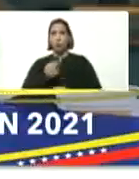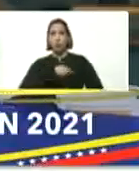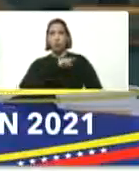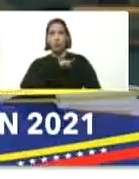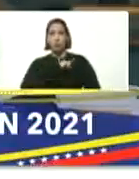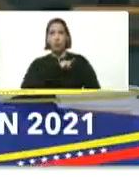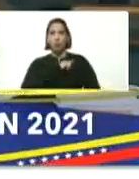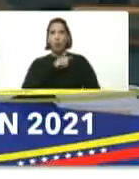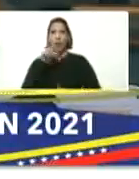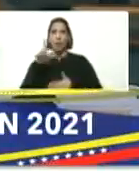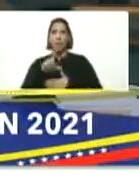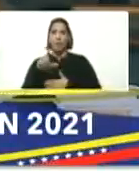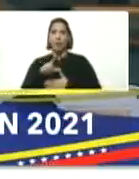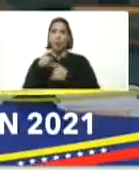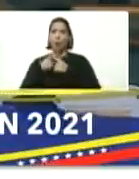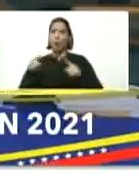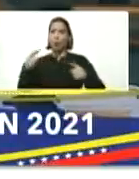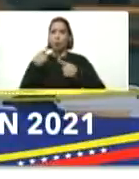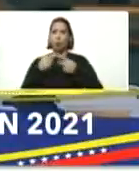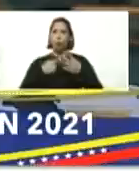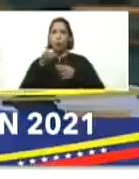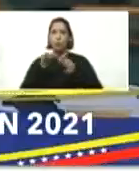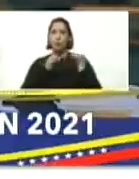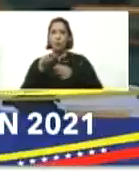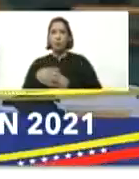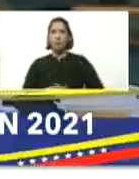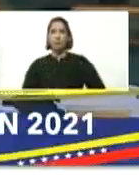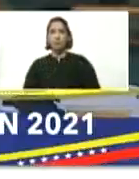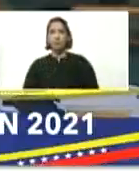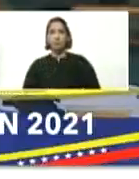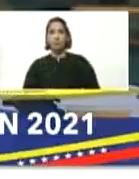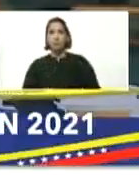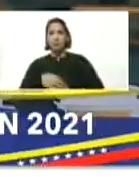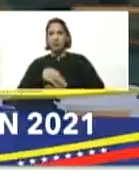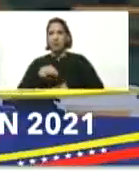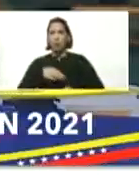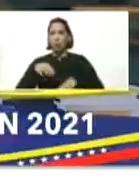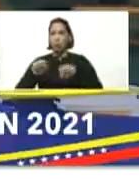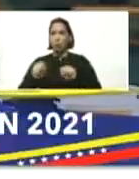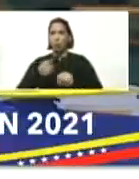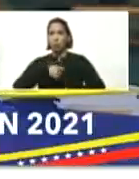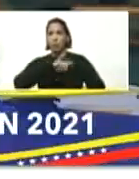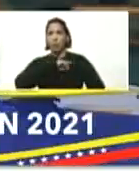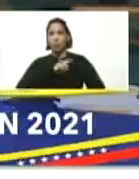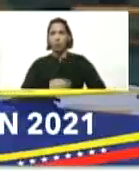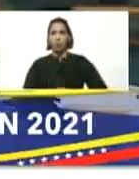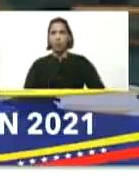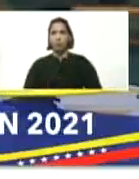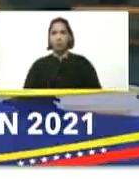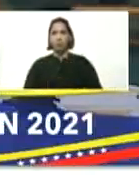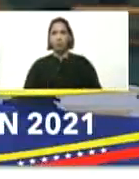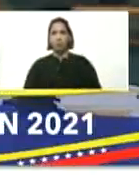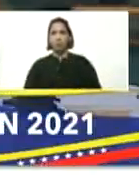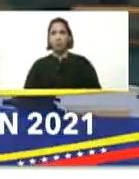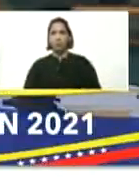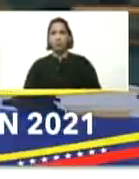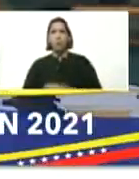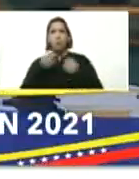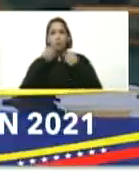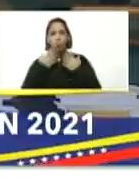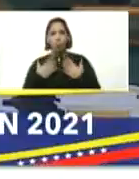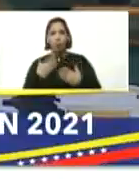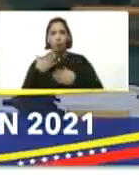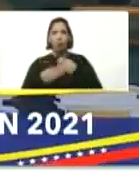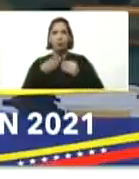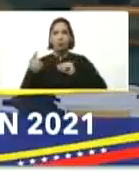es otra cosa, y la explica. ¿Qué nos dejó la colonia española? Sería bueno hacer